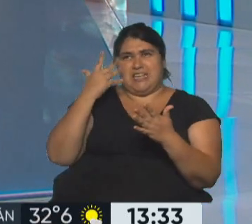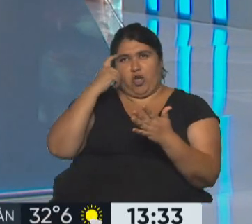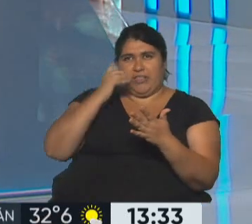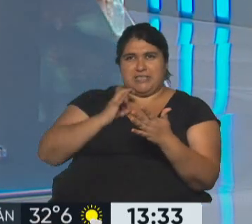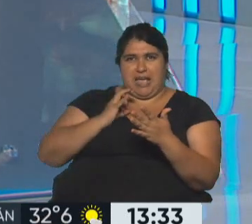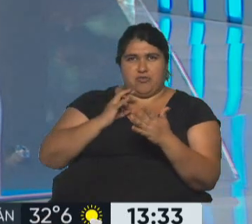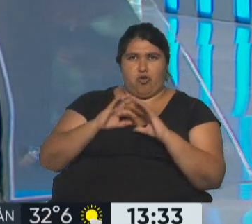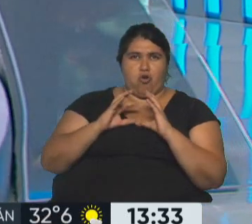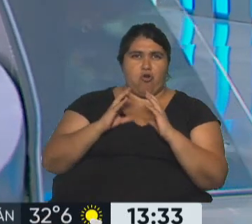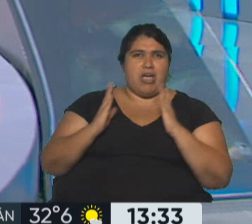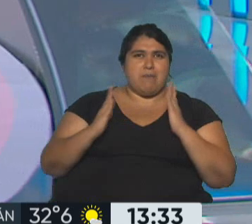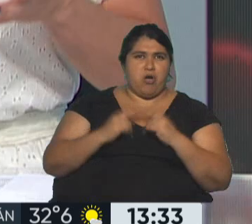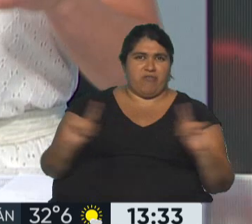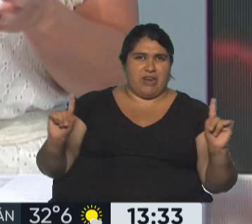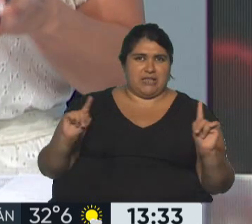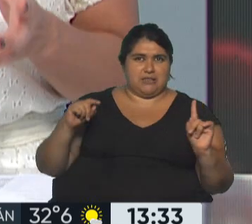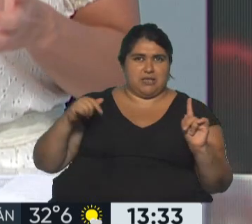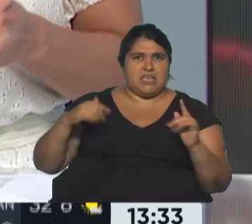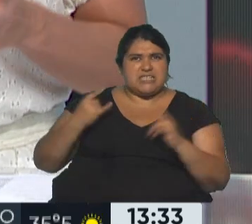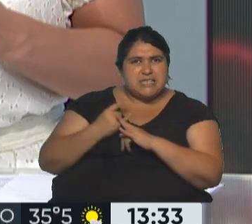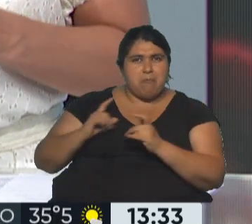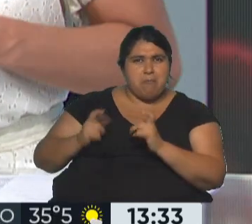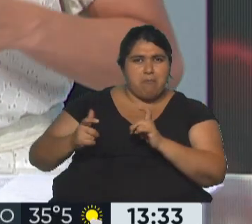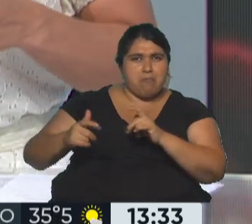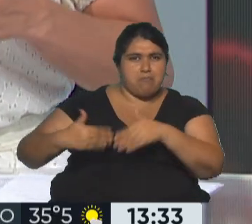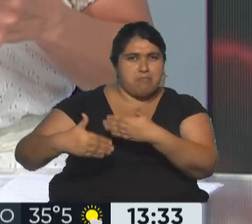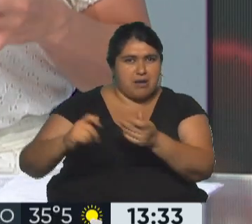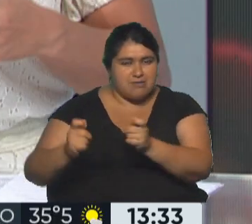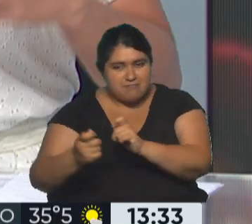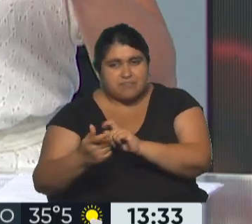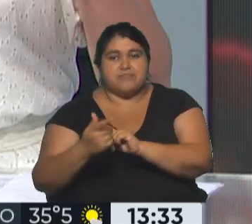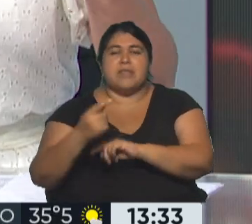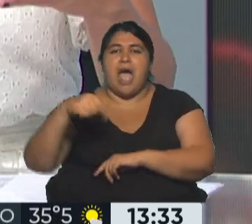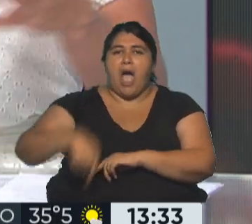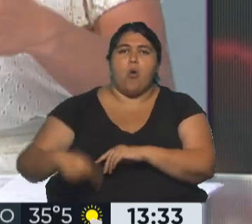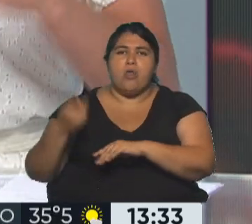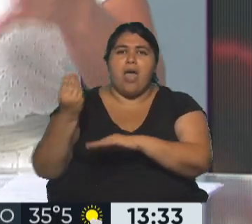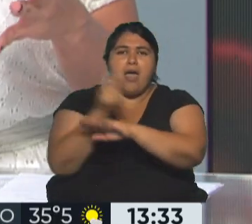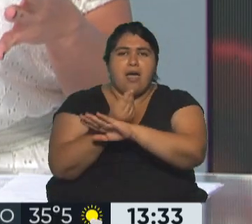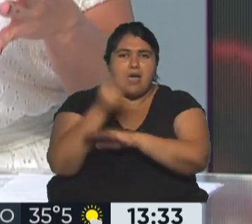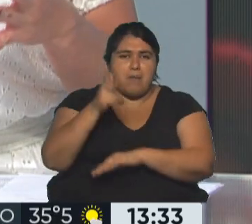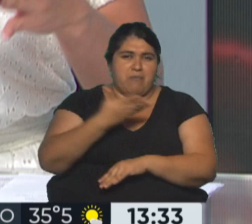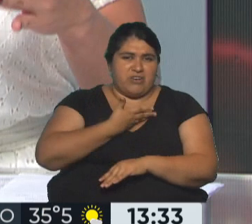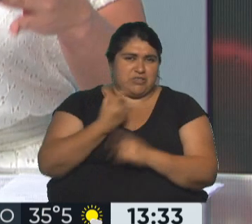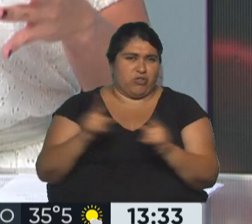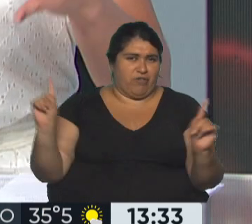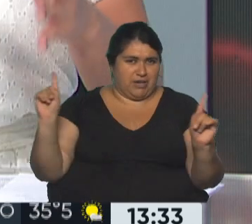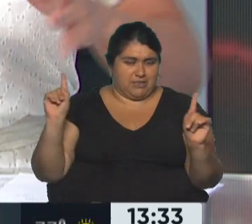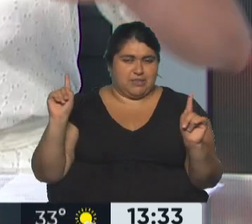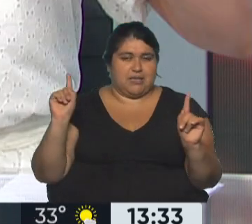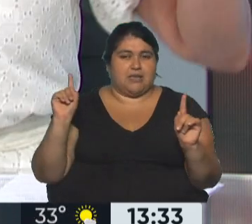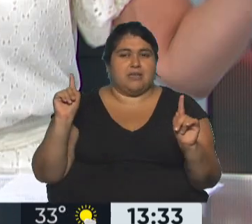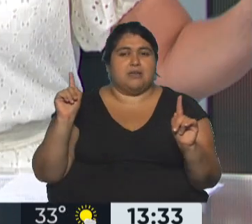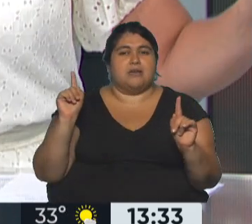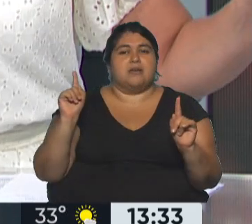porque está en constante cambio. Vemos a un Papa Francisco por ahí un poco diferente, o sea, bastante diferente de lo que era el